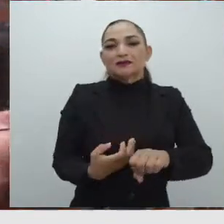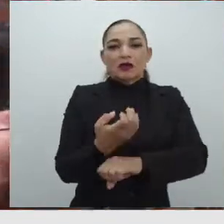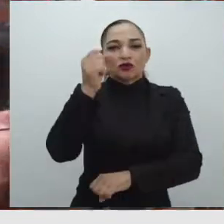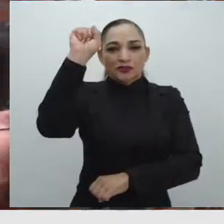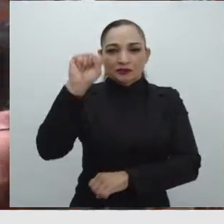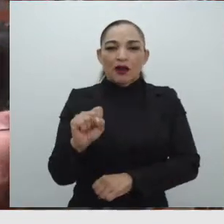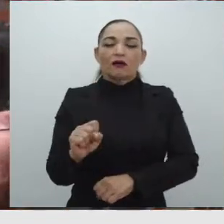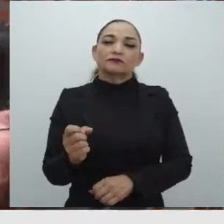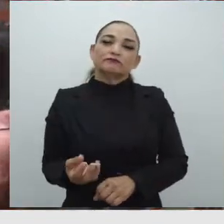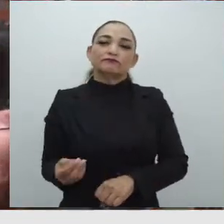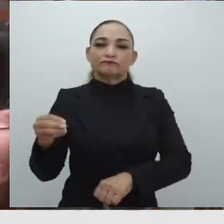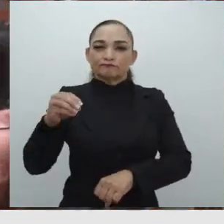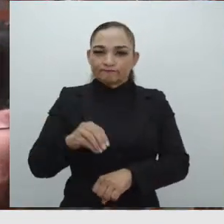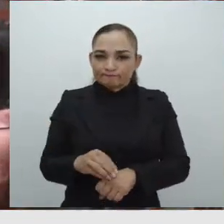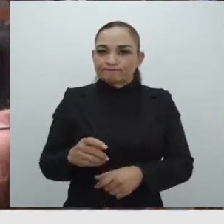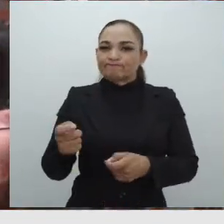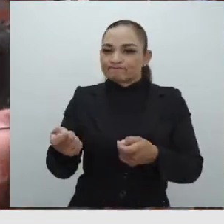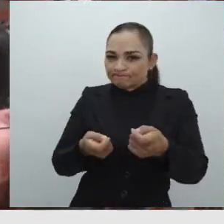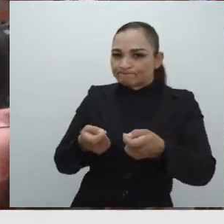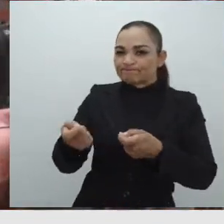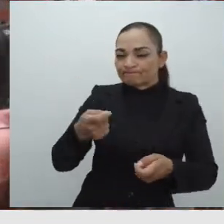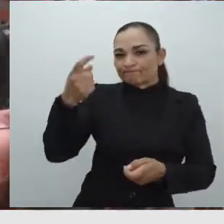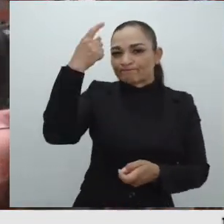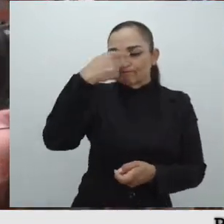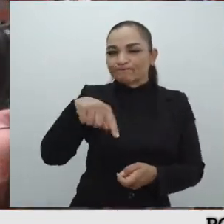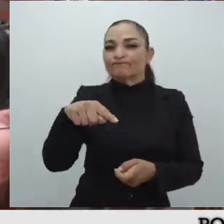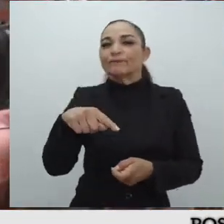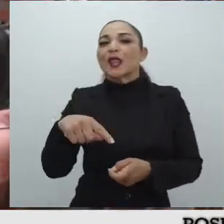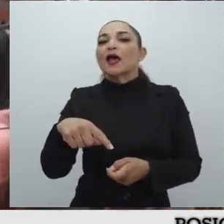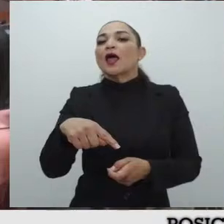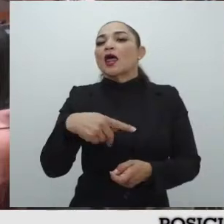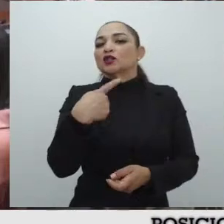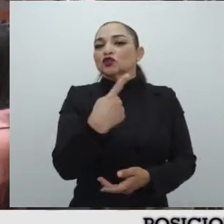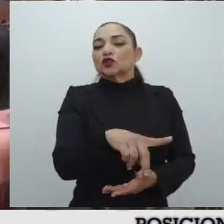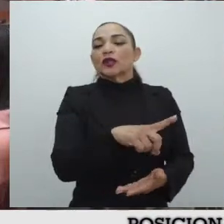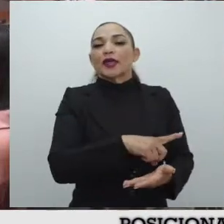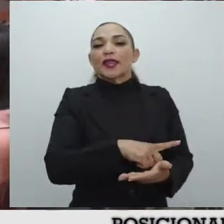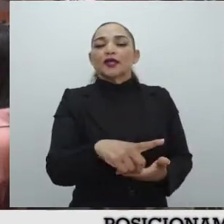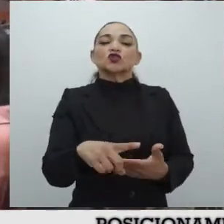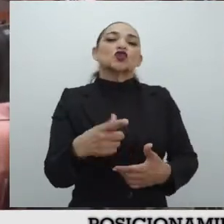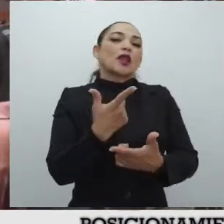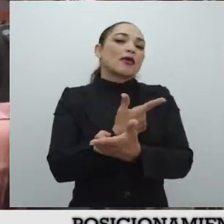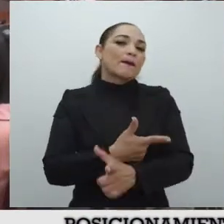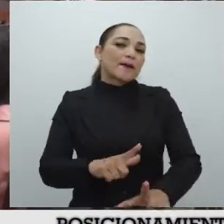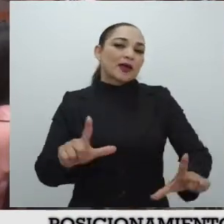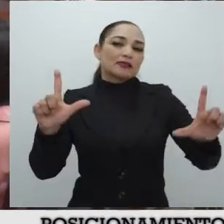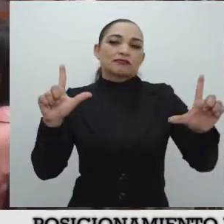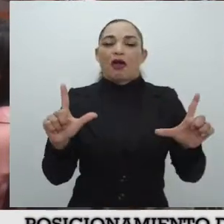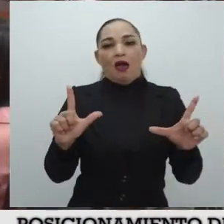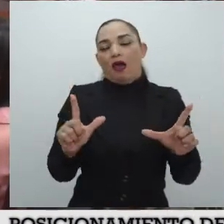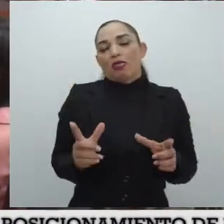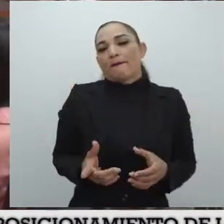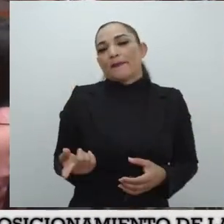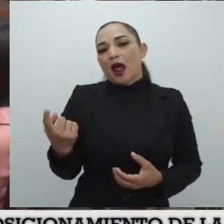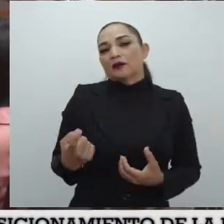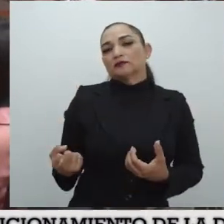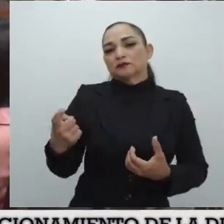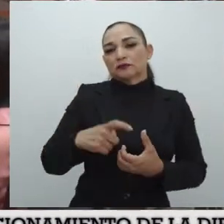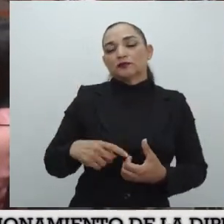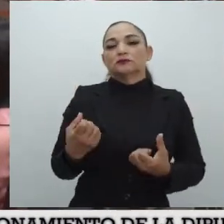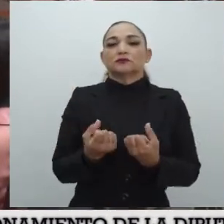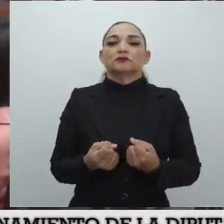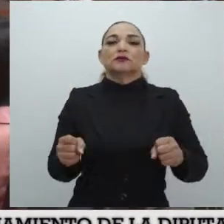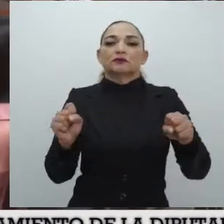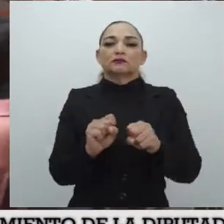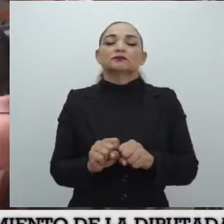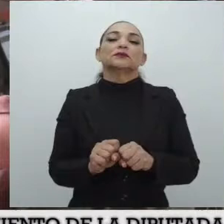implementan mecanismos que aseguren el ejercicio del derecho de libertad y asociación sindical y se establece que la justicia